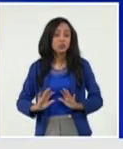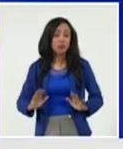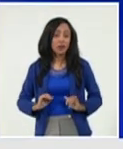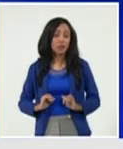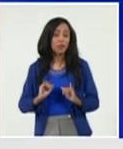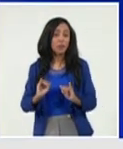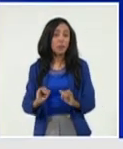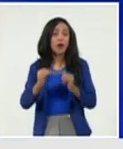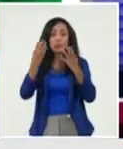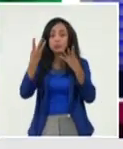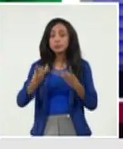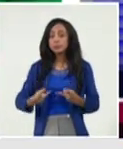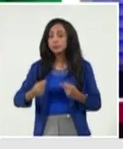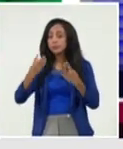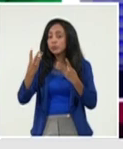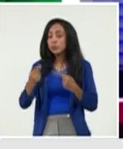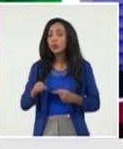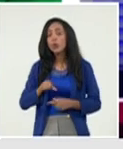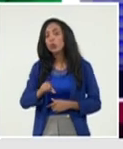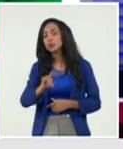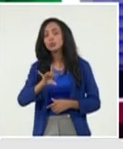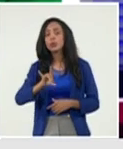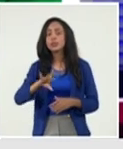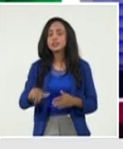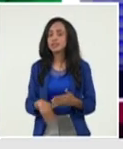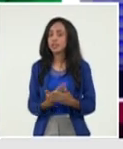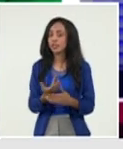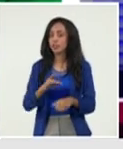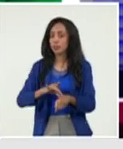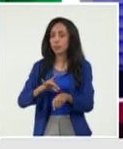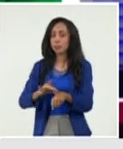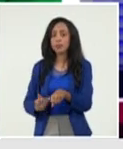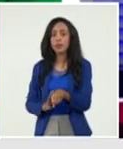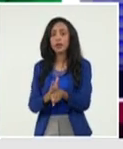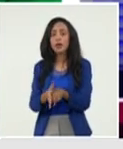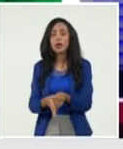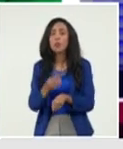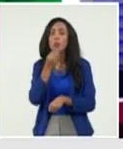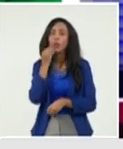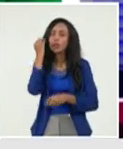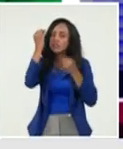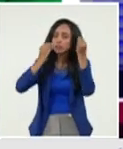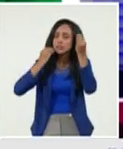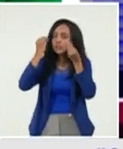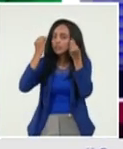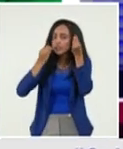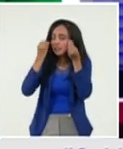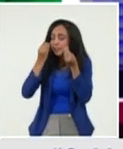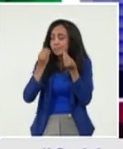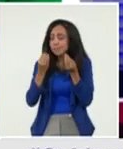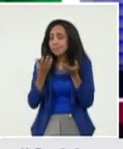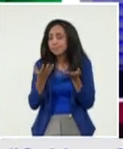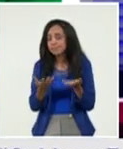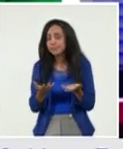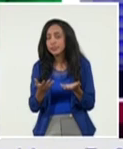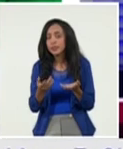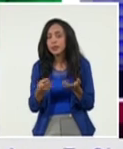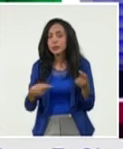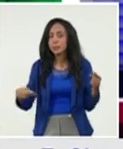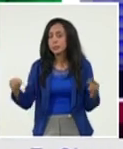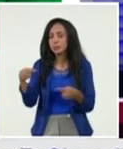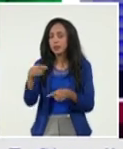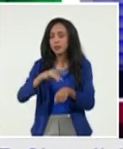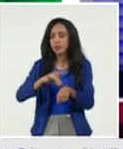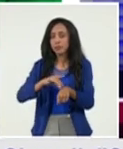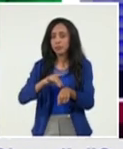en los últimos 15 días para poder hacer una evaluación indiscutiblemente la tasa de incidencia como